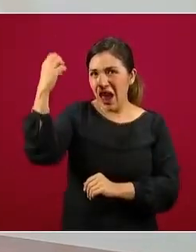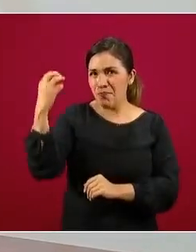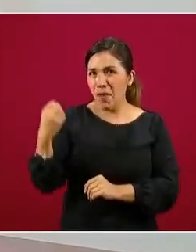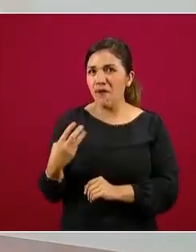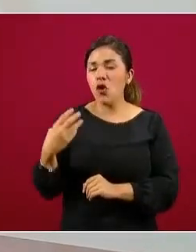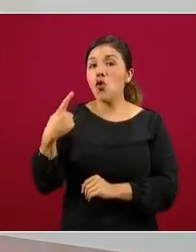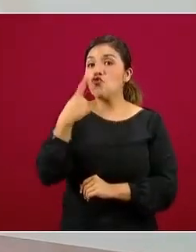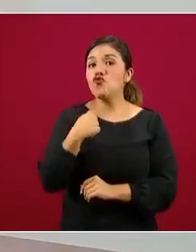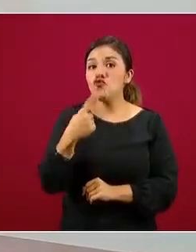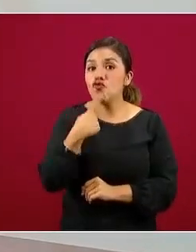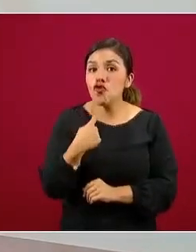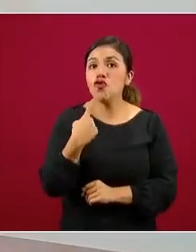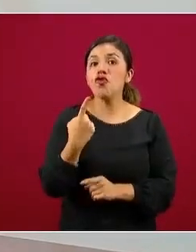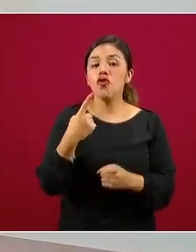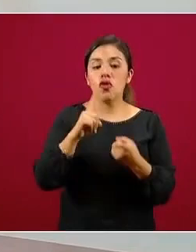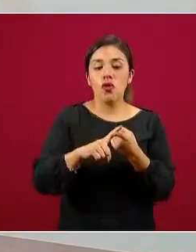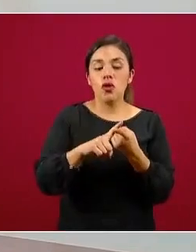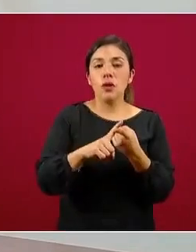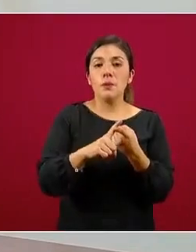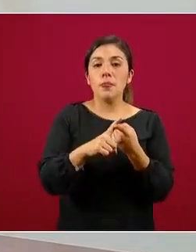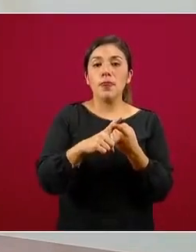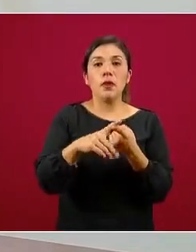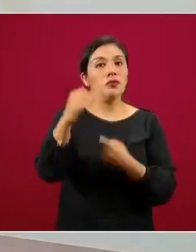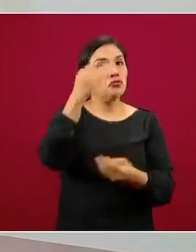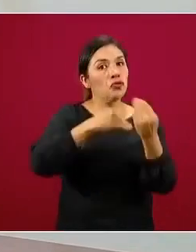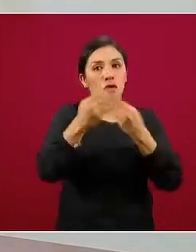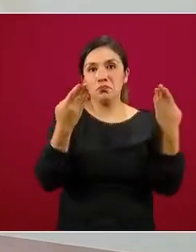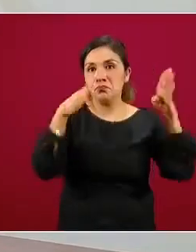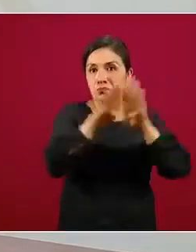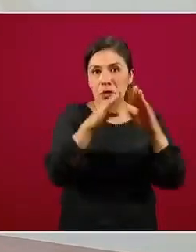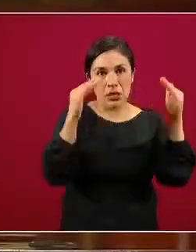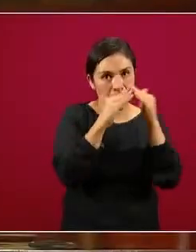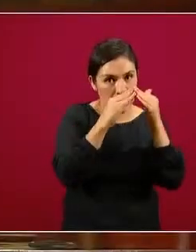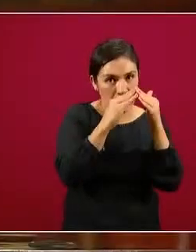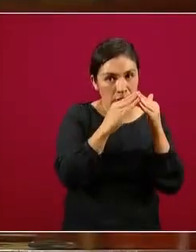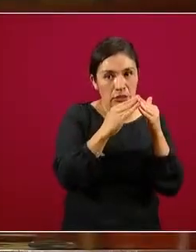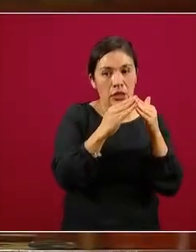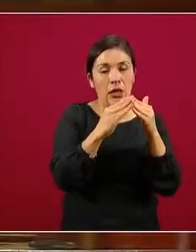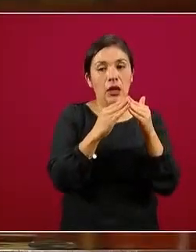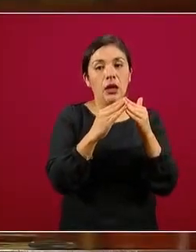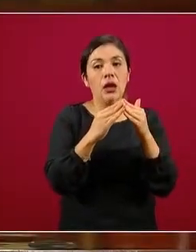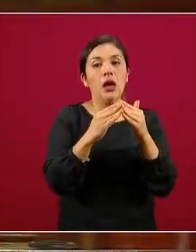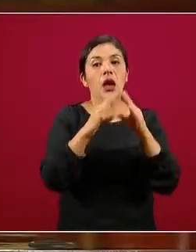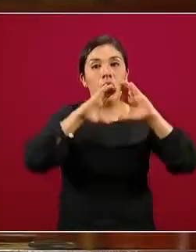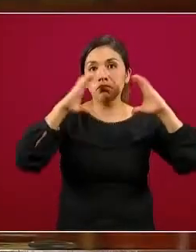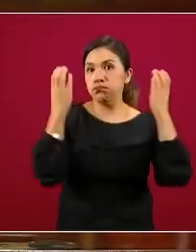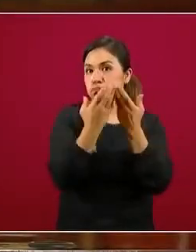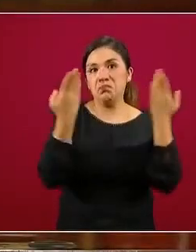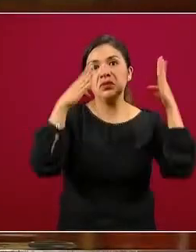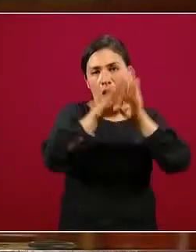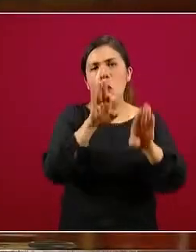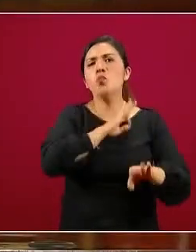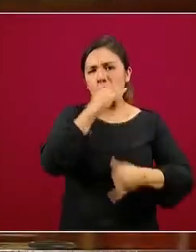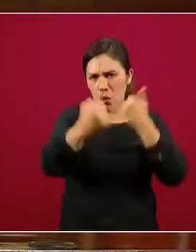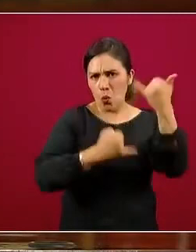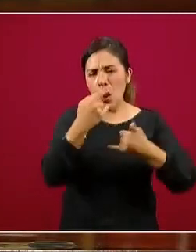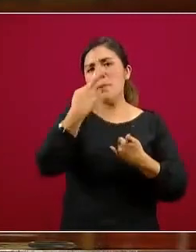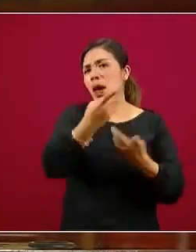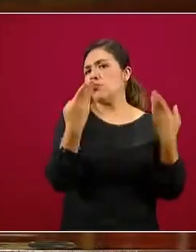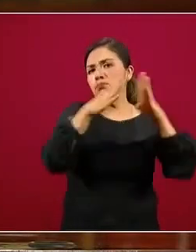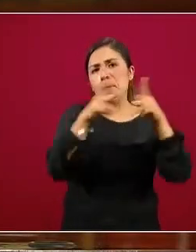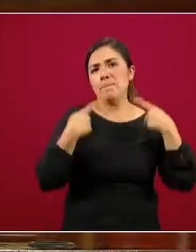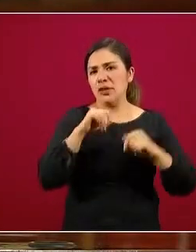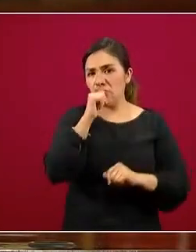rojo esté todos en casa puerta cerrada se puede jugar a puerta cerrada